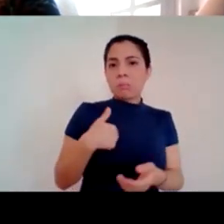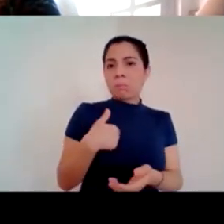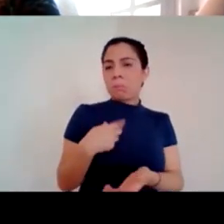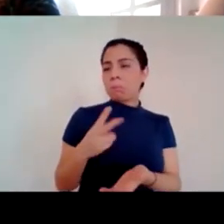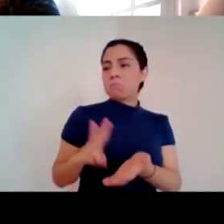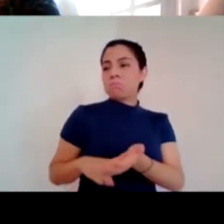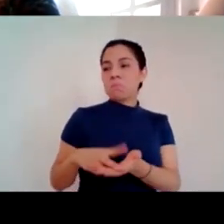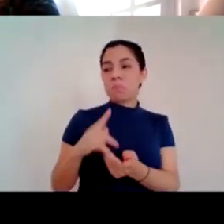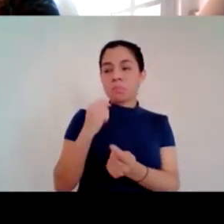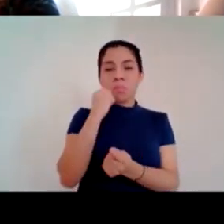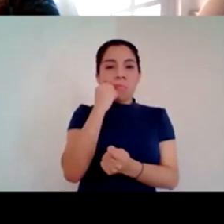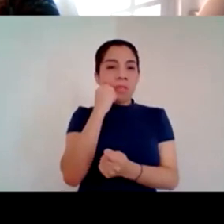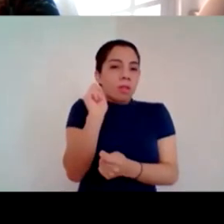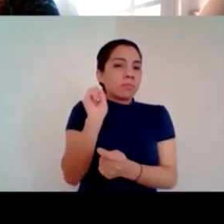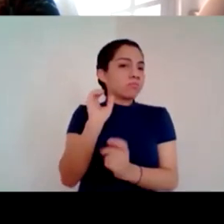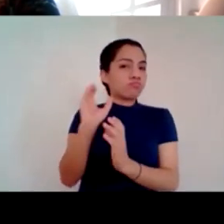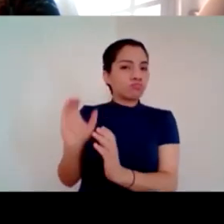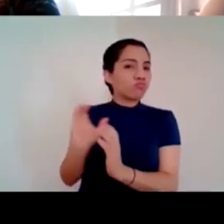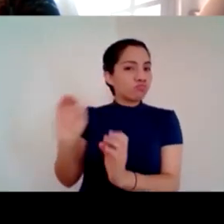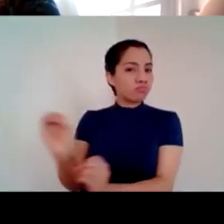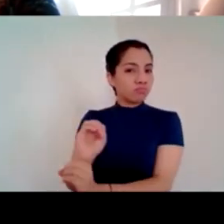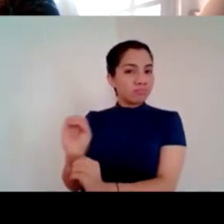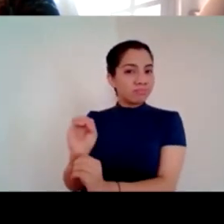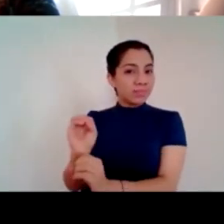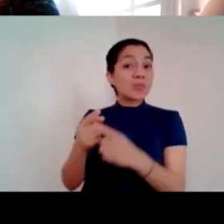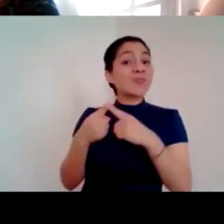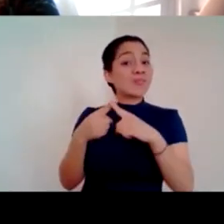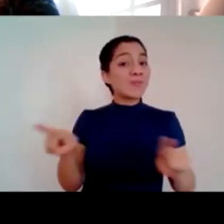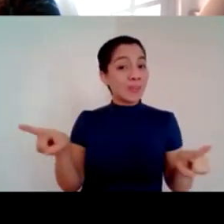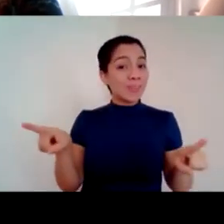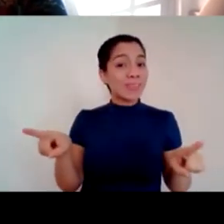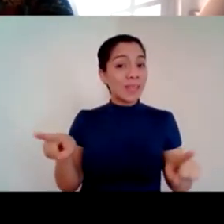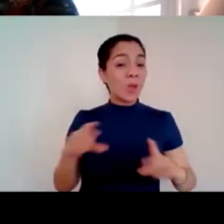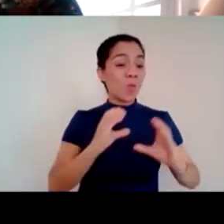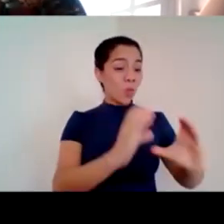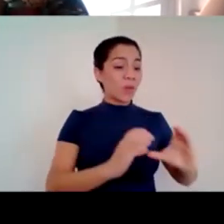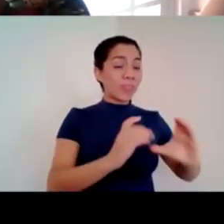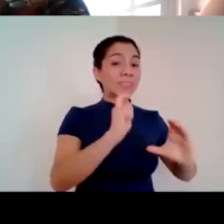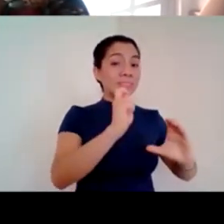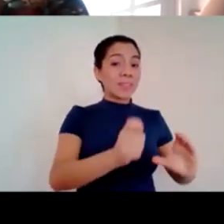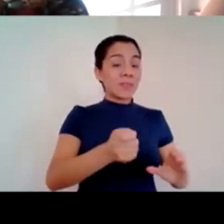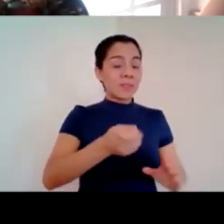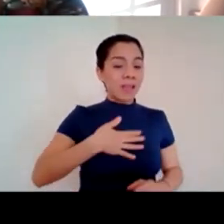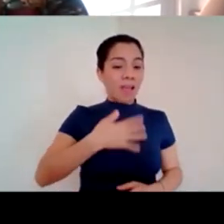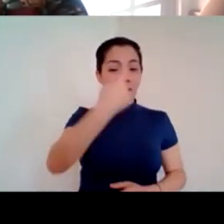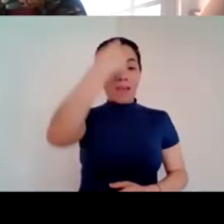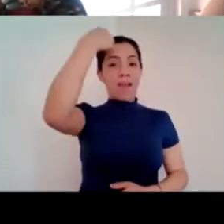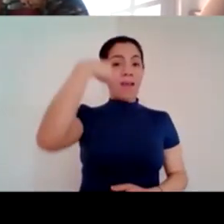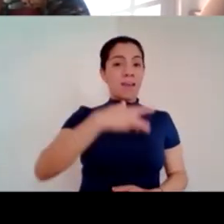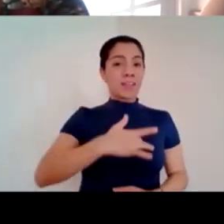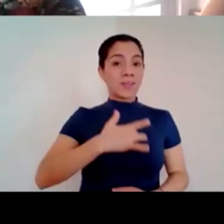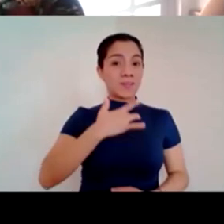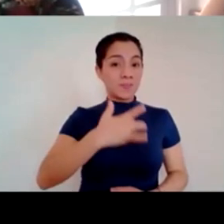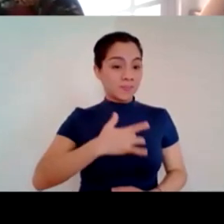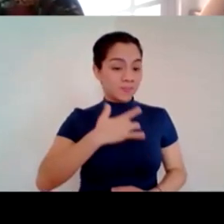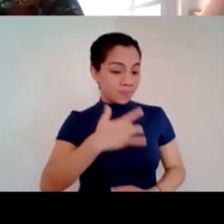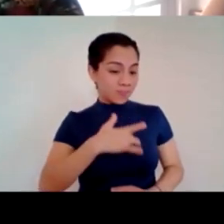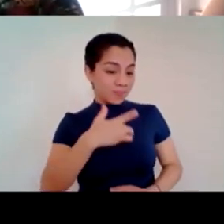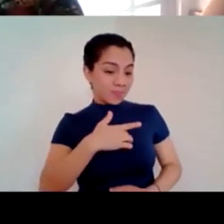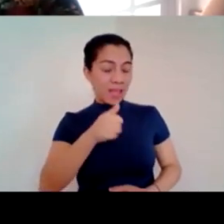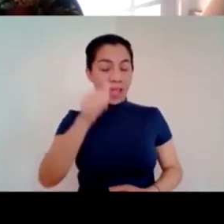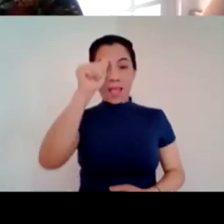perspectiva me parece cuidar es una actitud de espíritu no es una no es no es una función